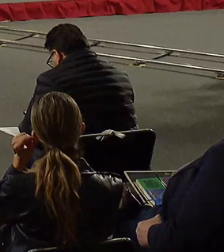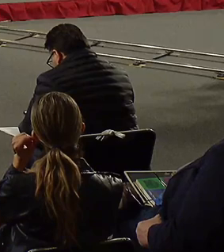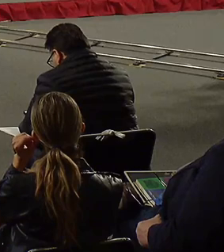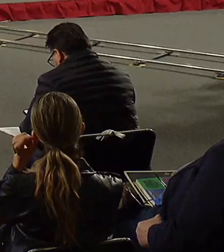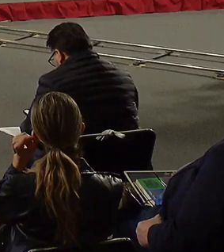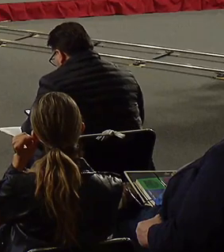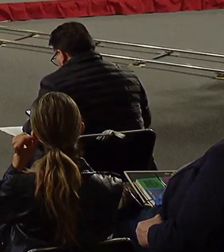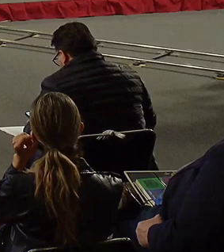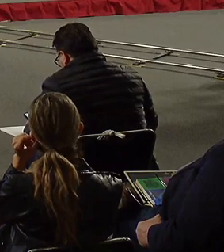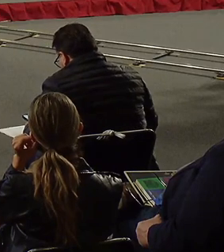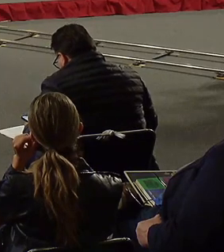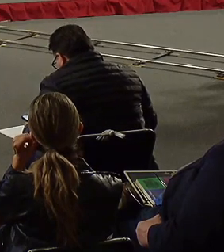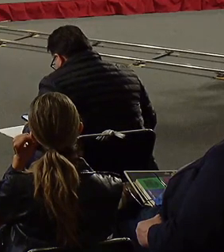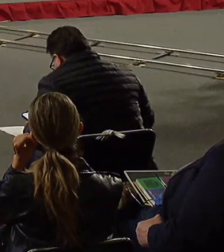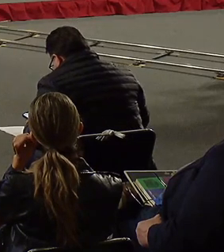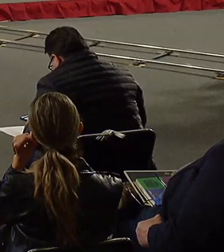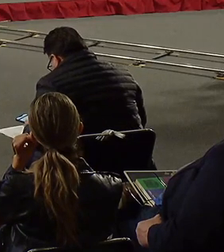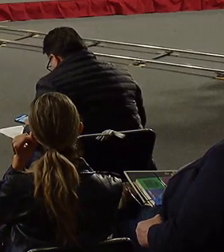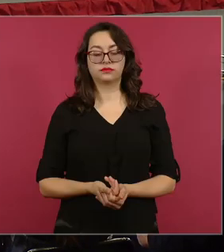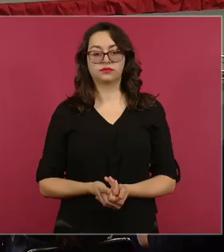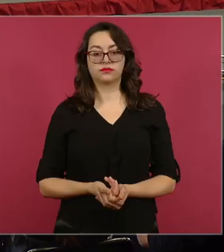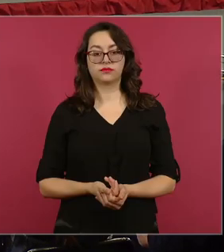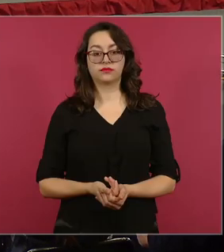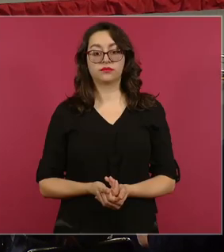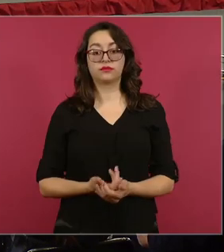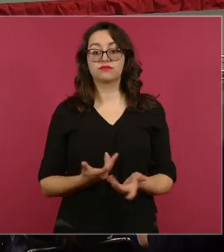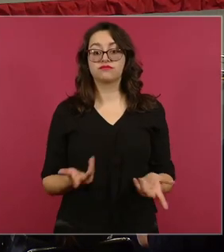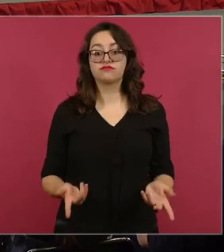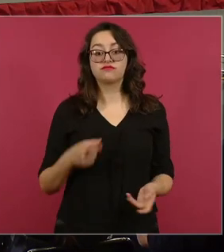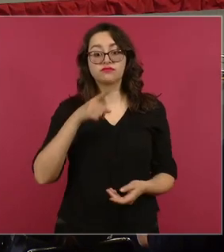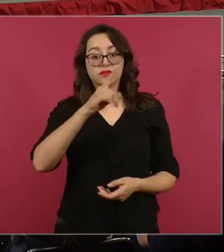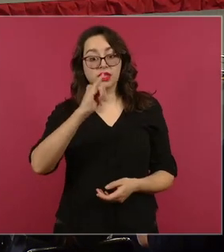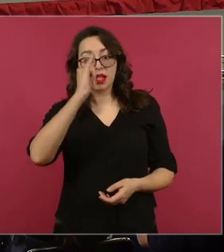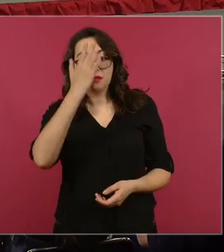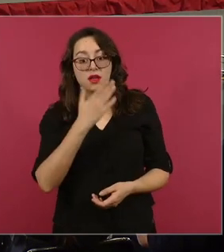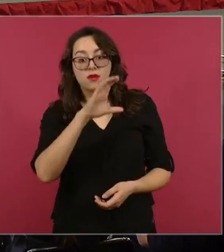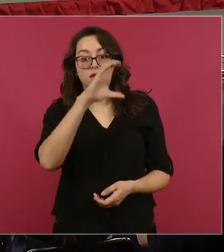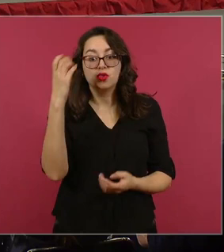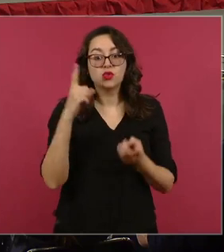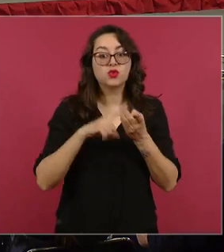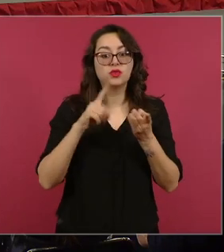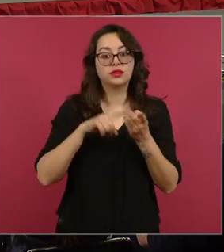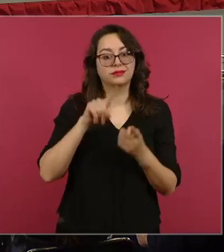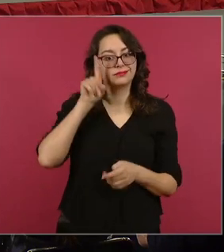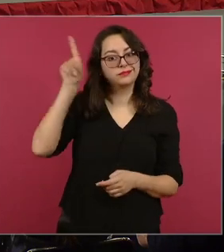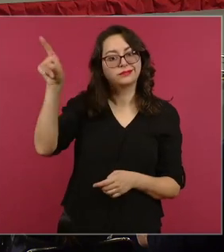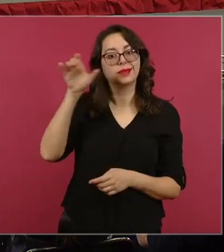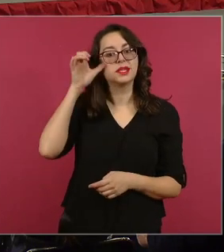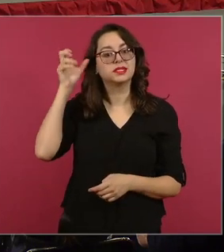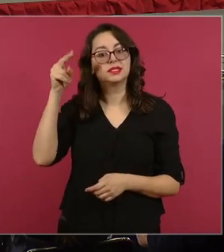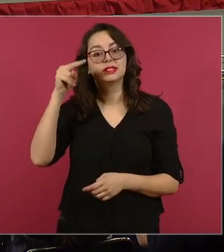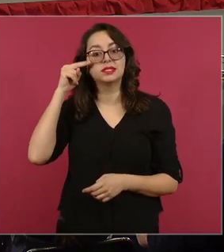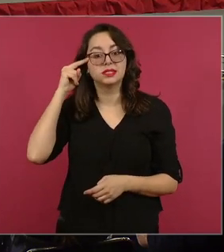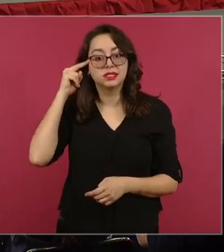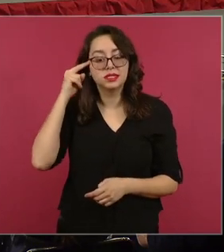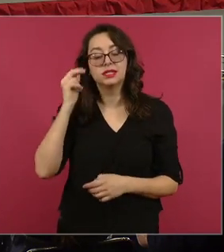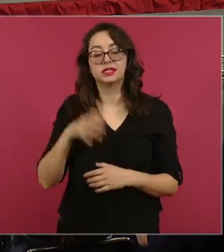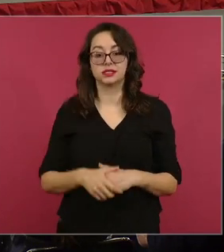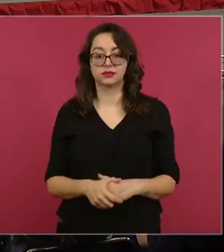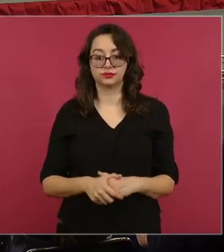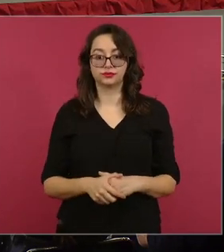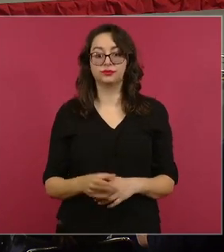Pero hay que decir algo, que se escuche, que nos escuche el pueblo de México. Este